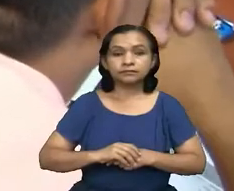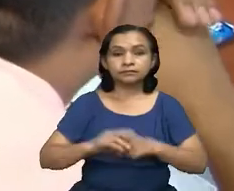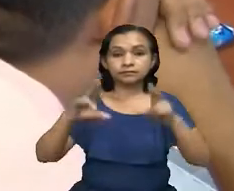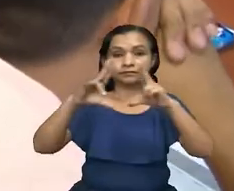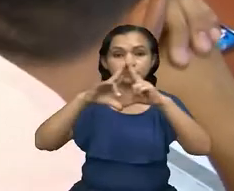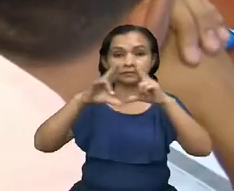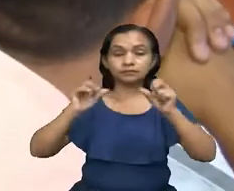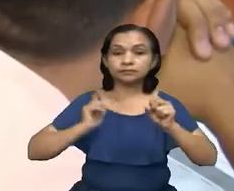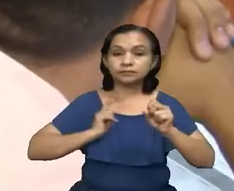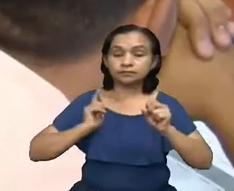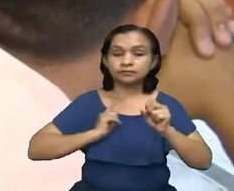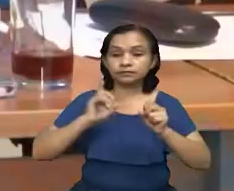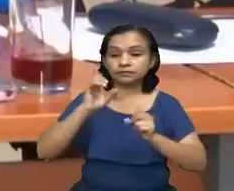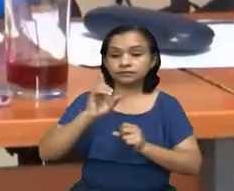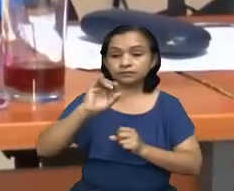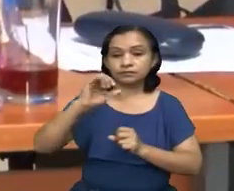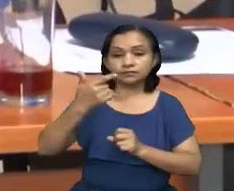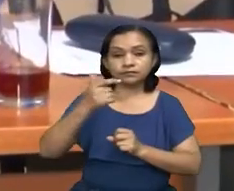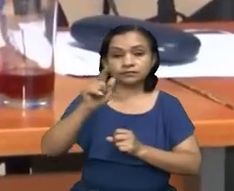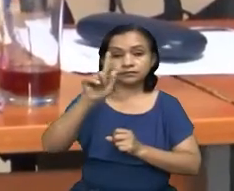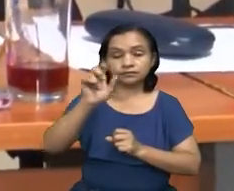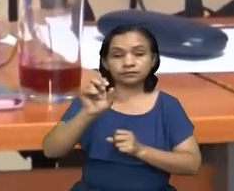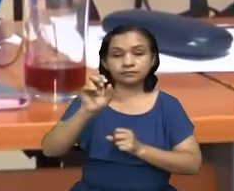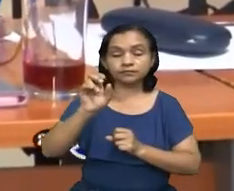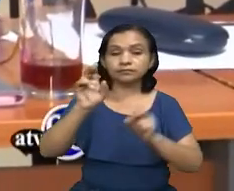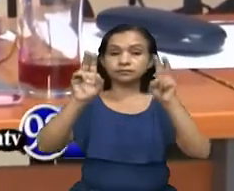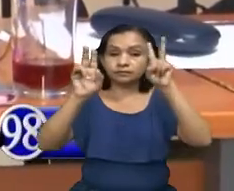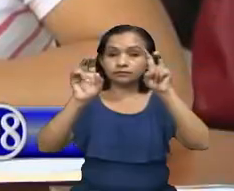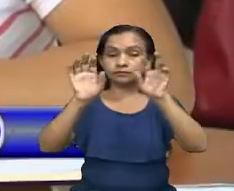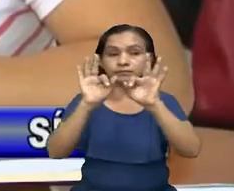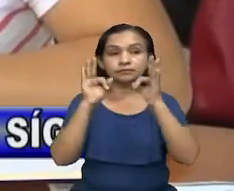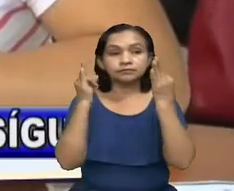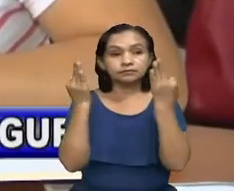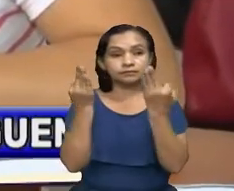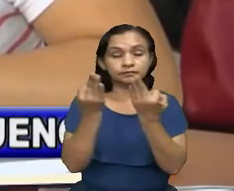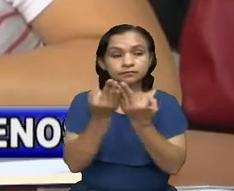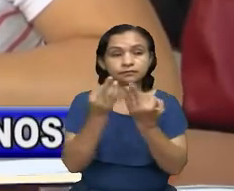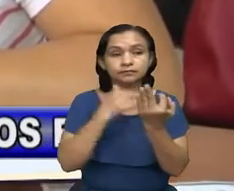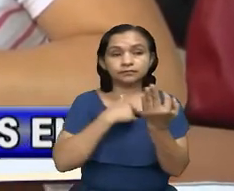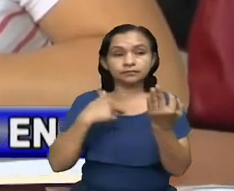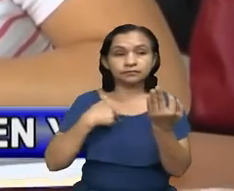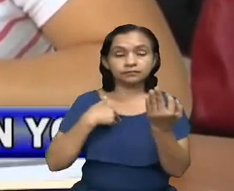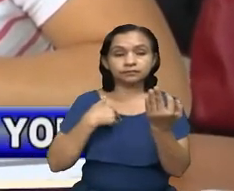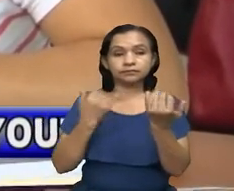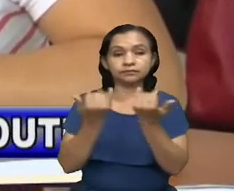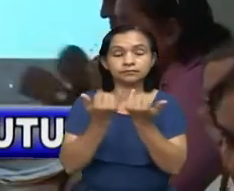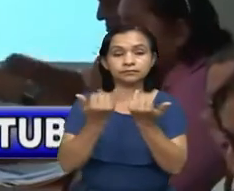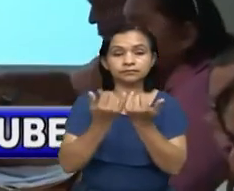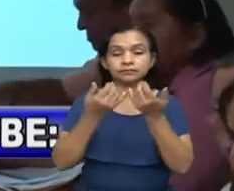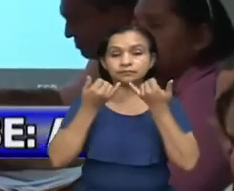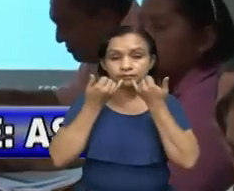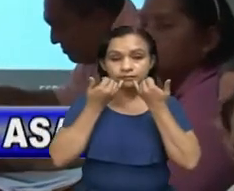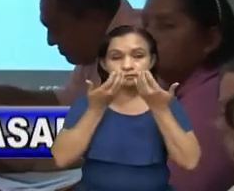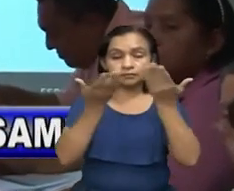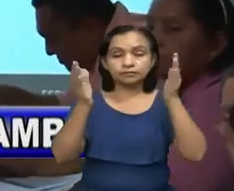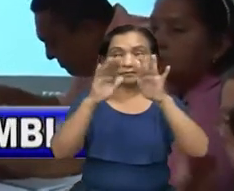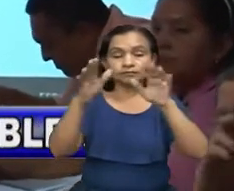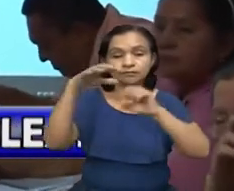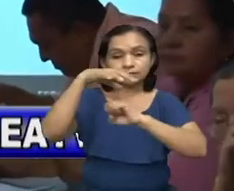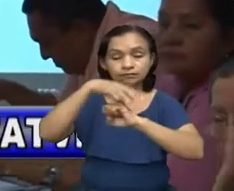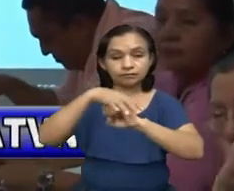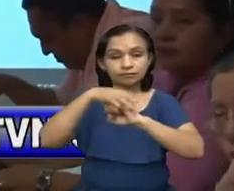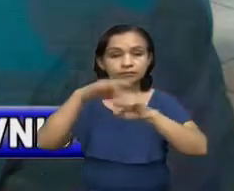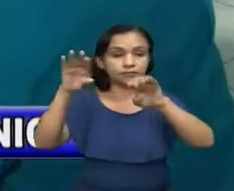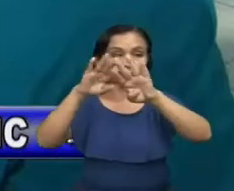Nicaragua contará con un digesto jurídico en materia de legislación familiar. Esto en los próximos meses. Así lo ha informado la titular de la Comisión de Asuntos